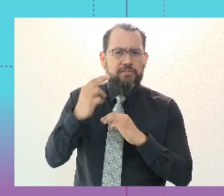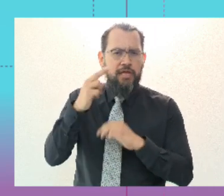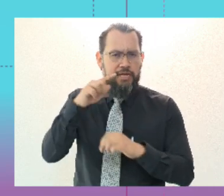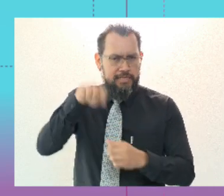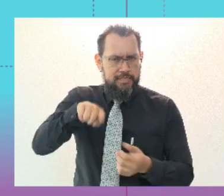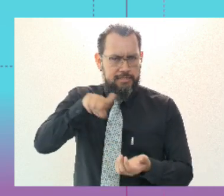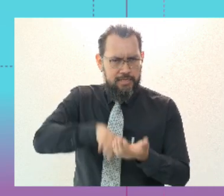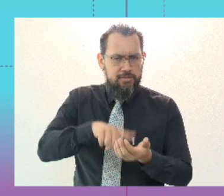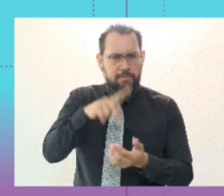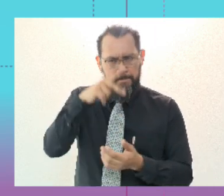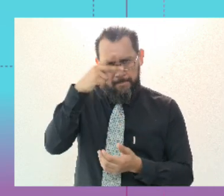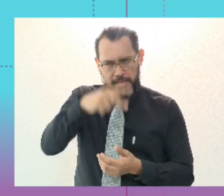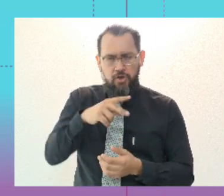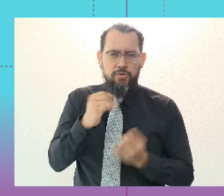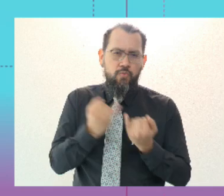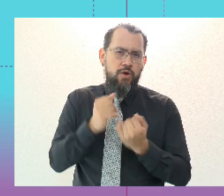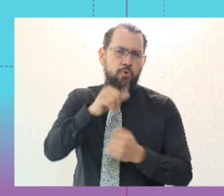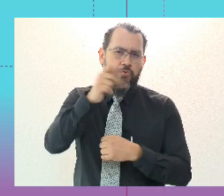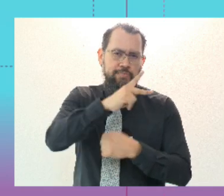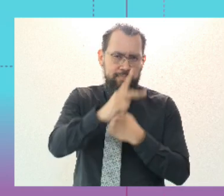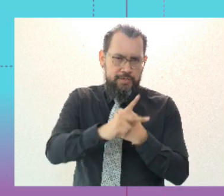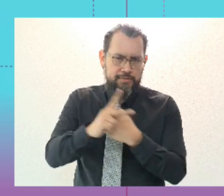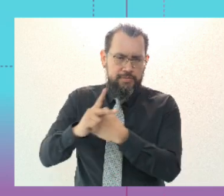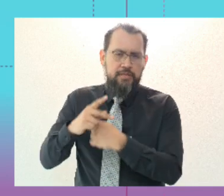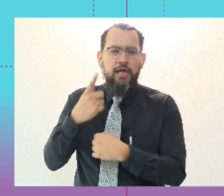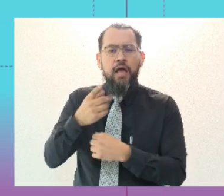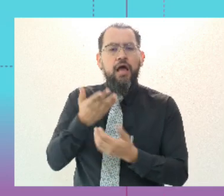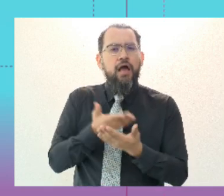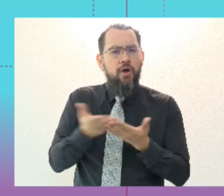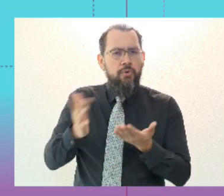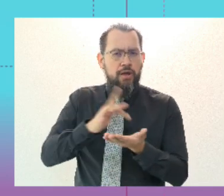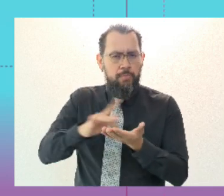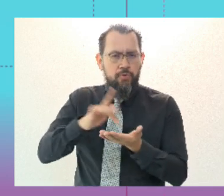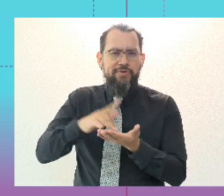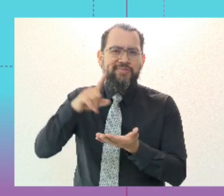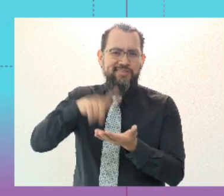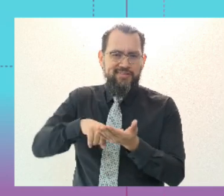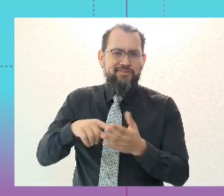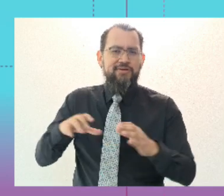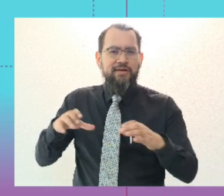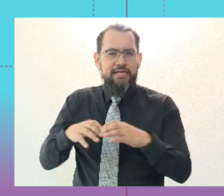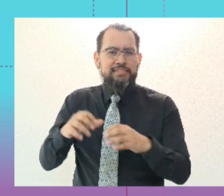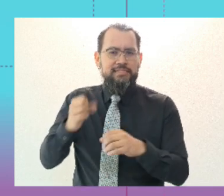Actualmente es directora del Centro de Documentación Institucional de la Secretaría de Salud, en donde